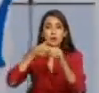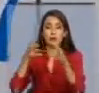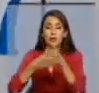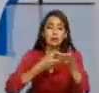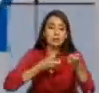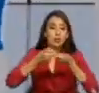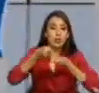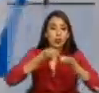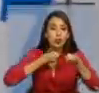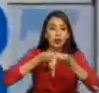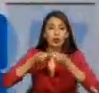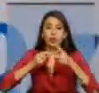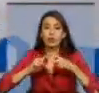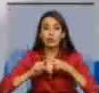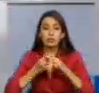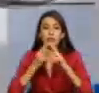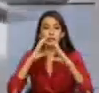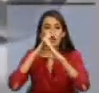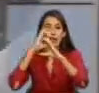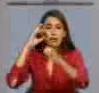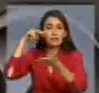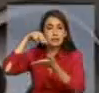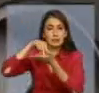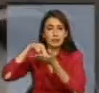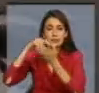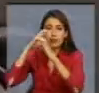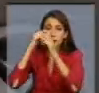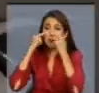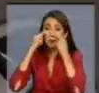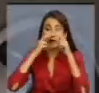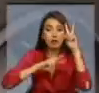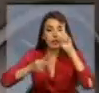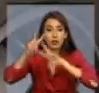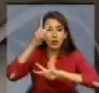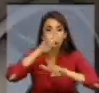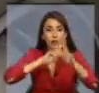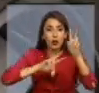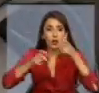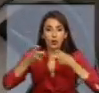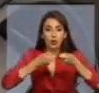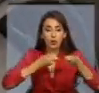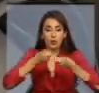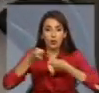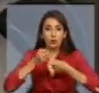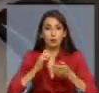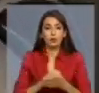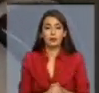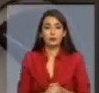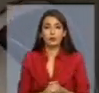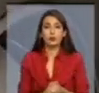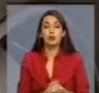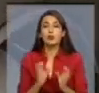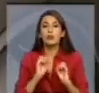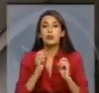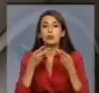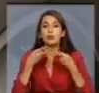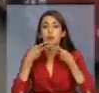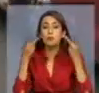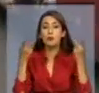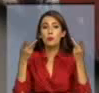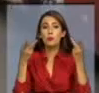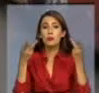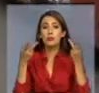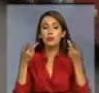que iniciarán en los terminales terrestres para verificar no solo el estado de las unidades de transporte público que se